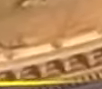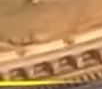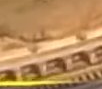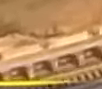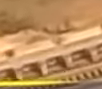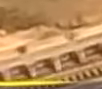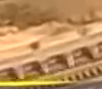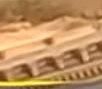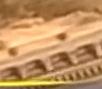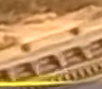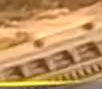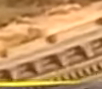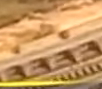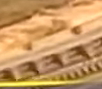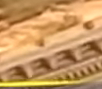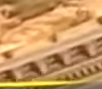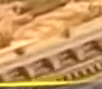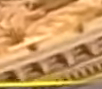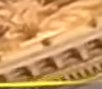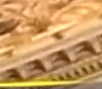libertadores.